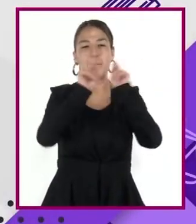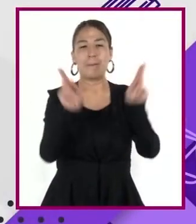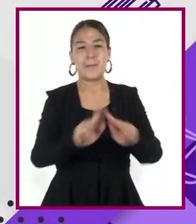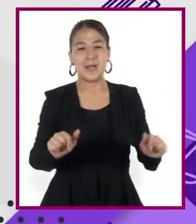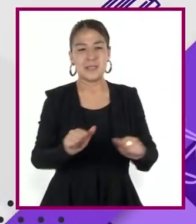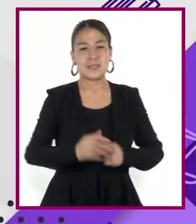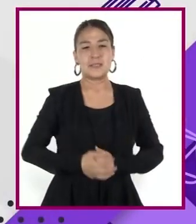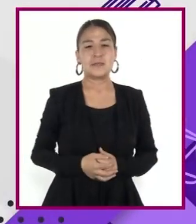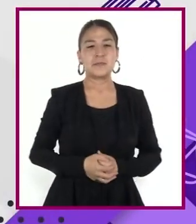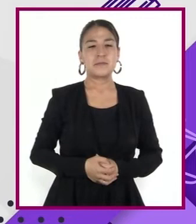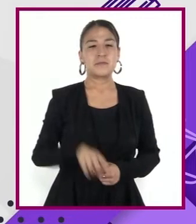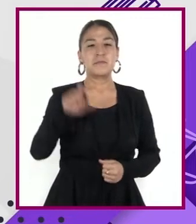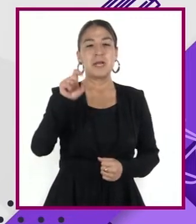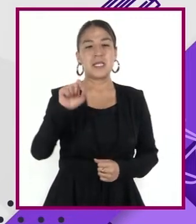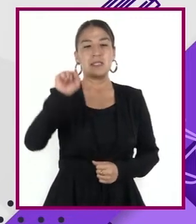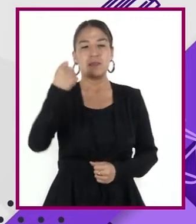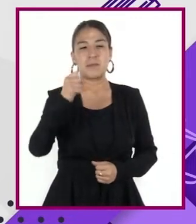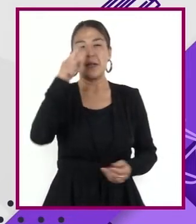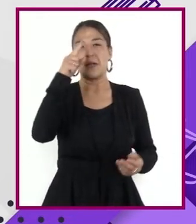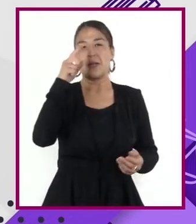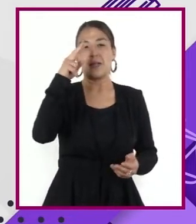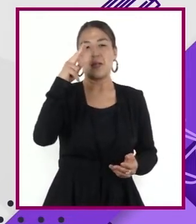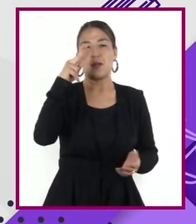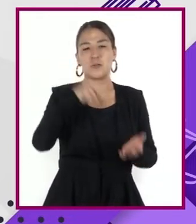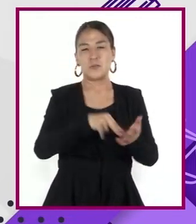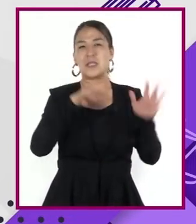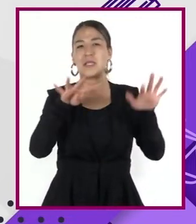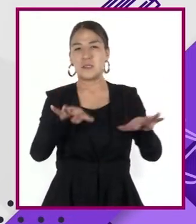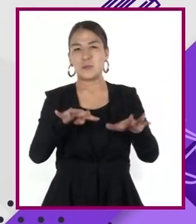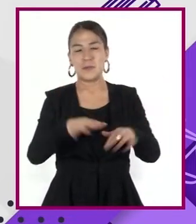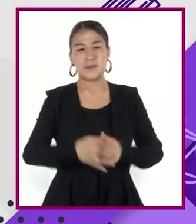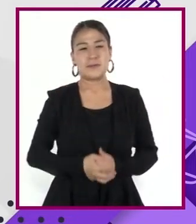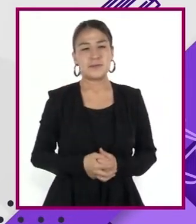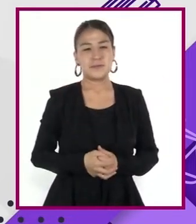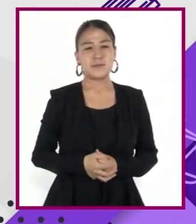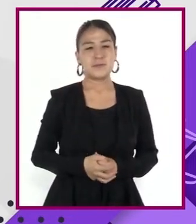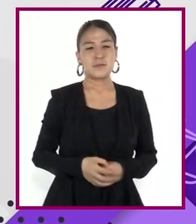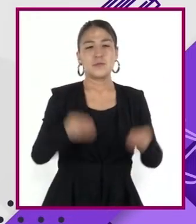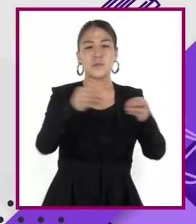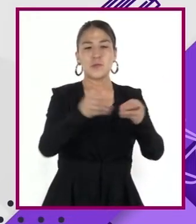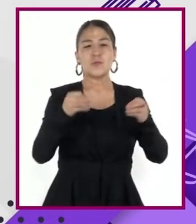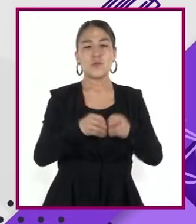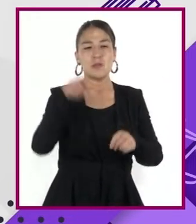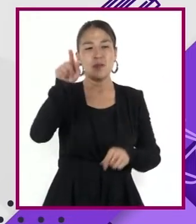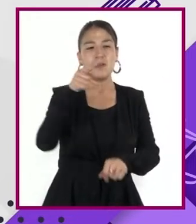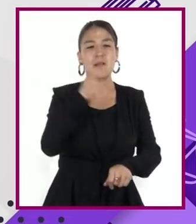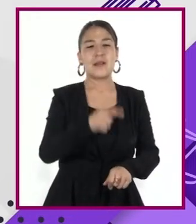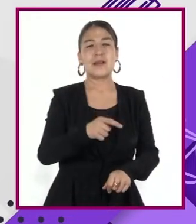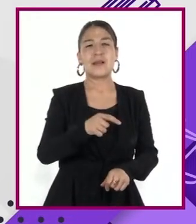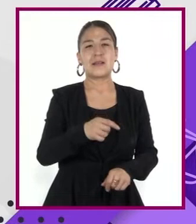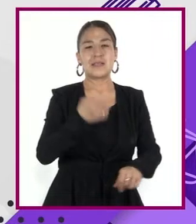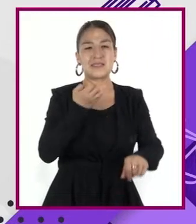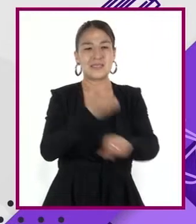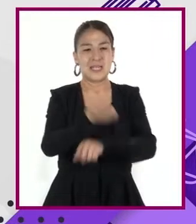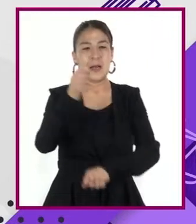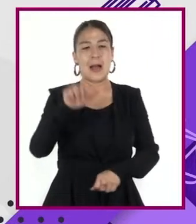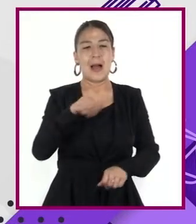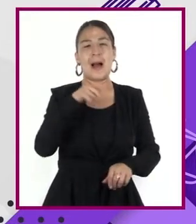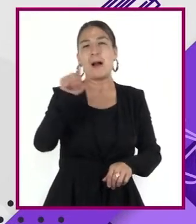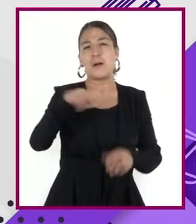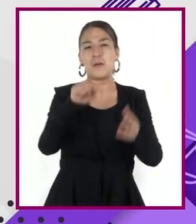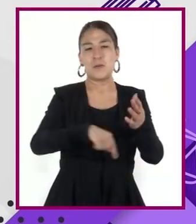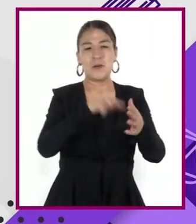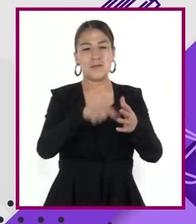pacífica. 20 de septiembre de 2019. La Organización de Estados Americanos, OEA, y